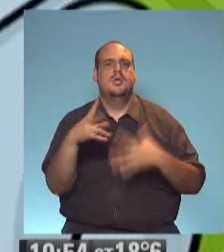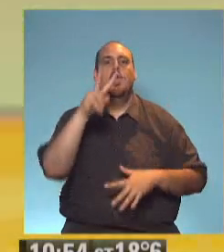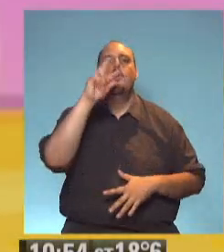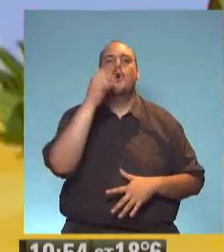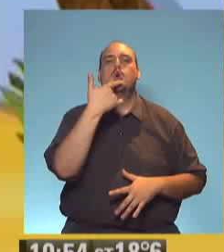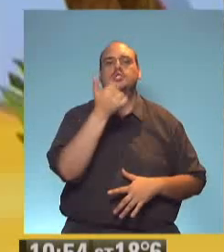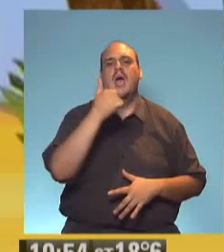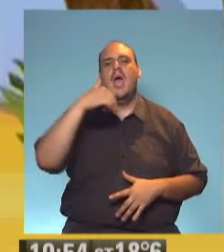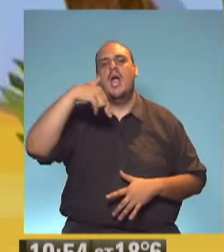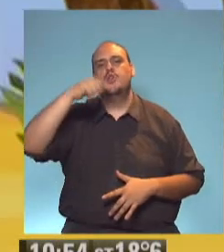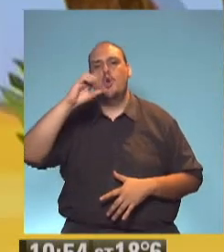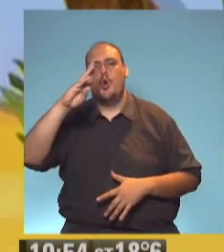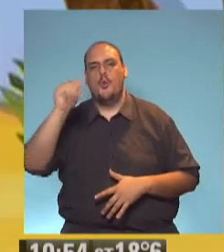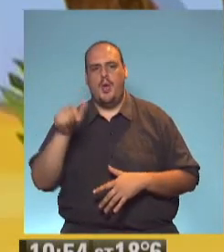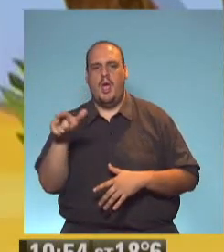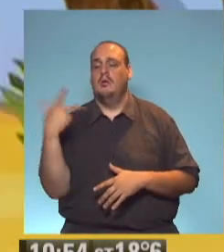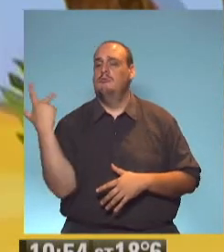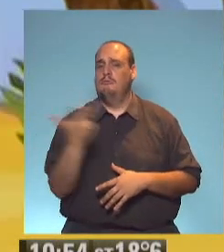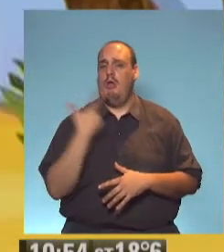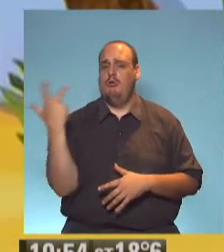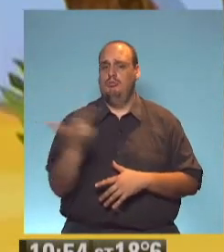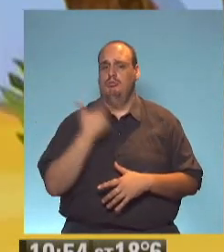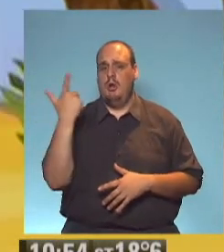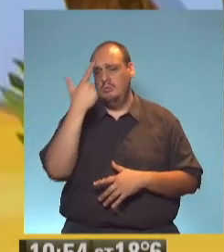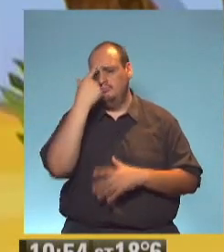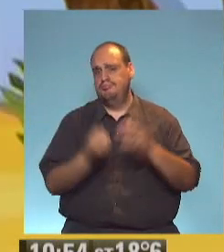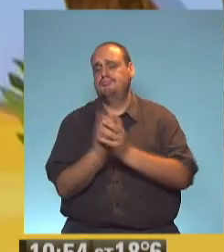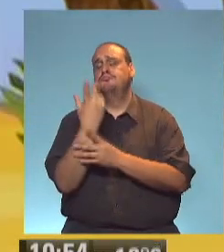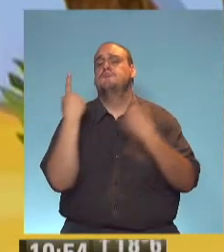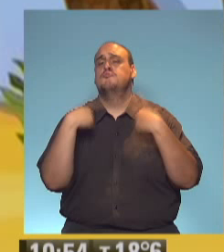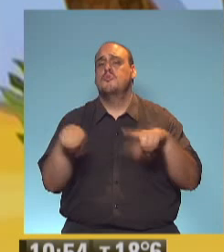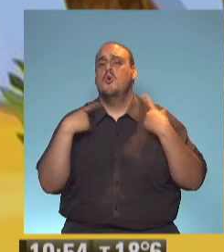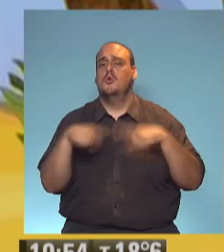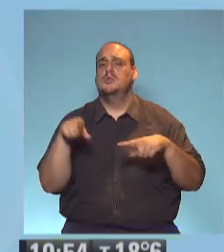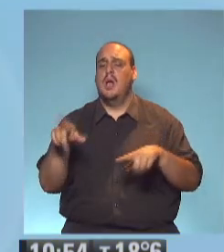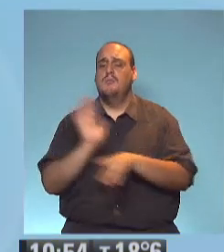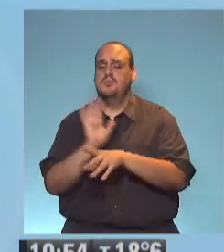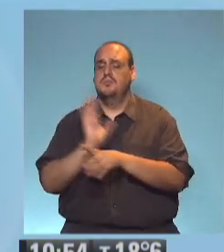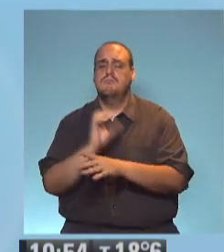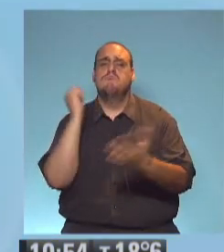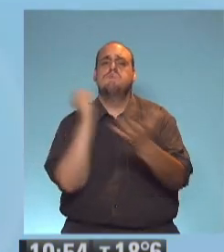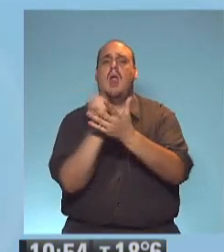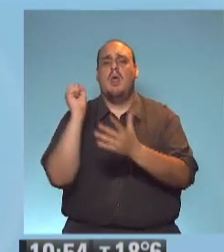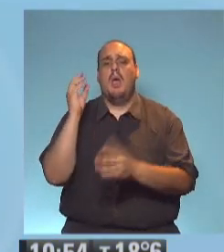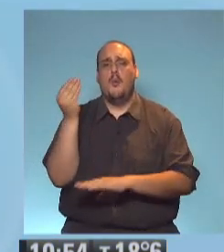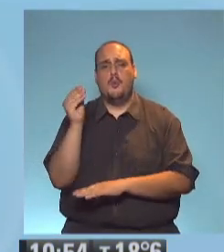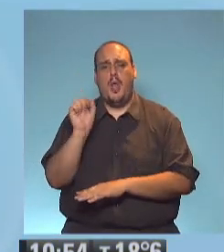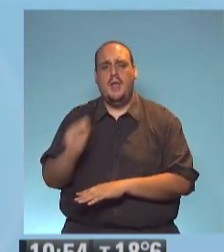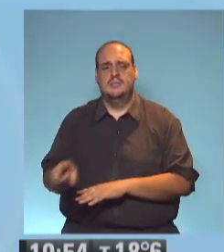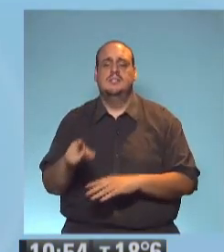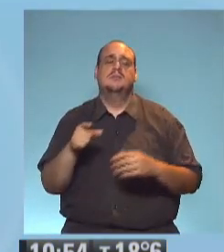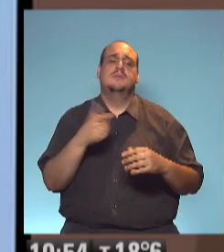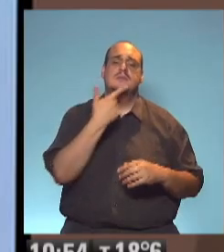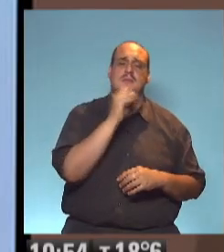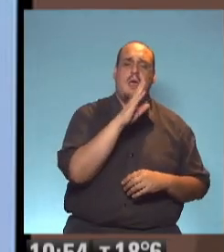nova. Entre los tres nos propusimos crear un género que representara al Brasil con influencias de la samba y